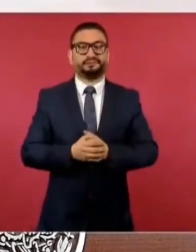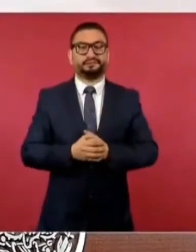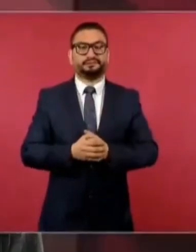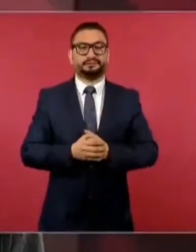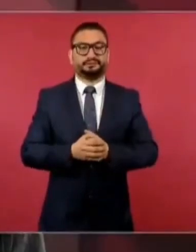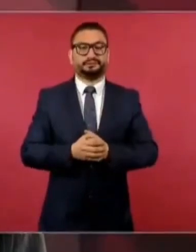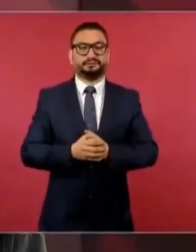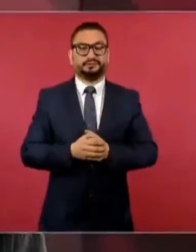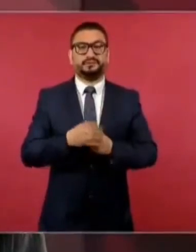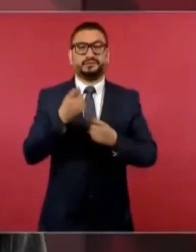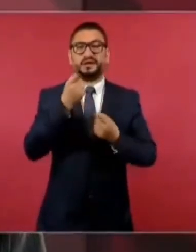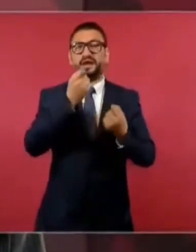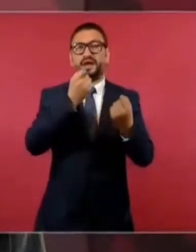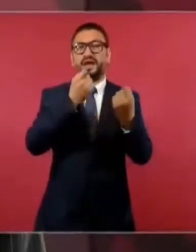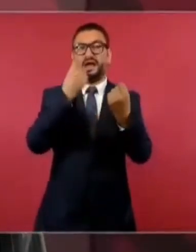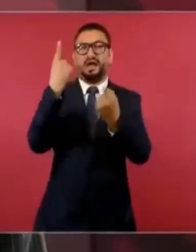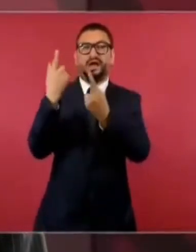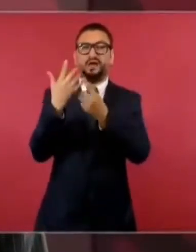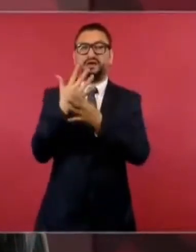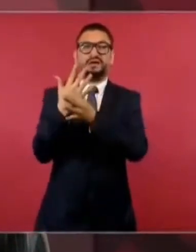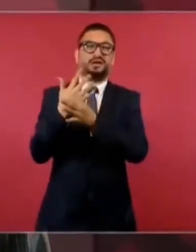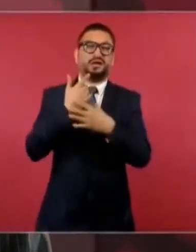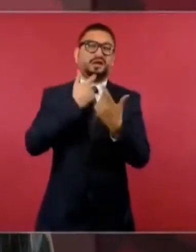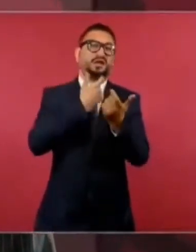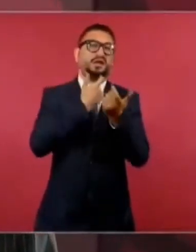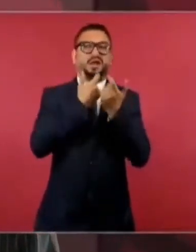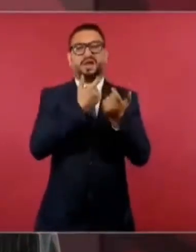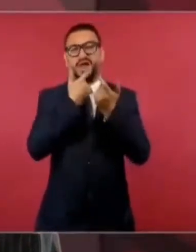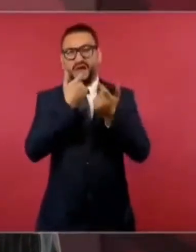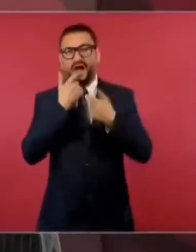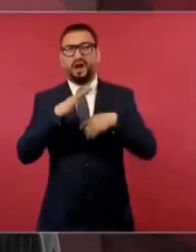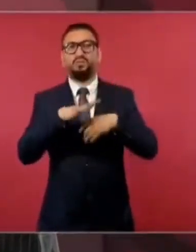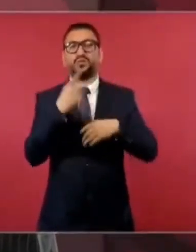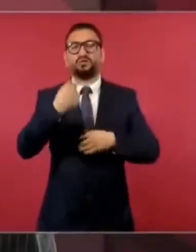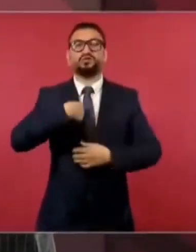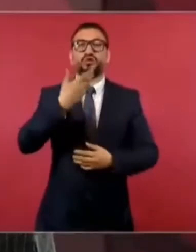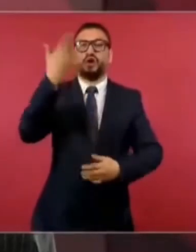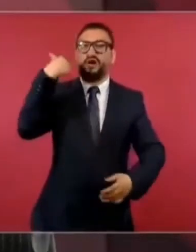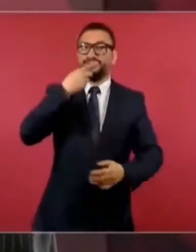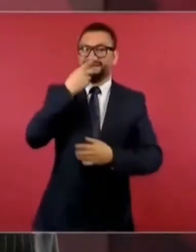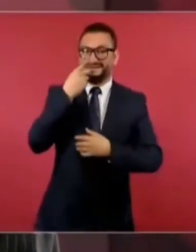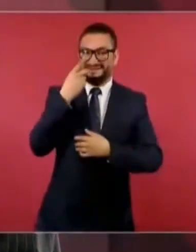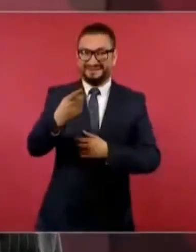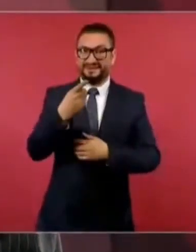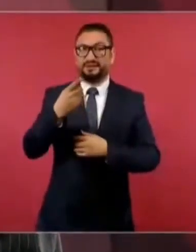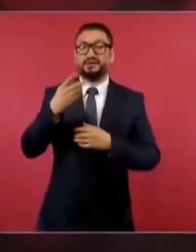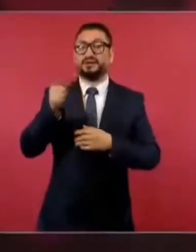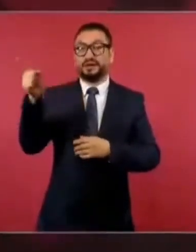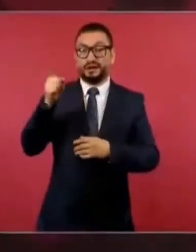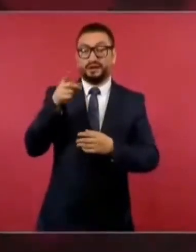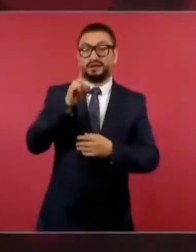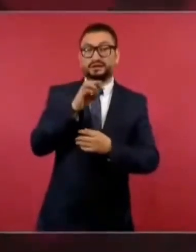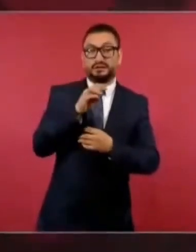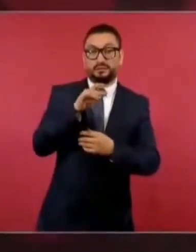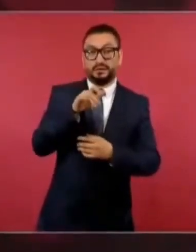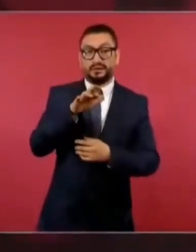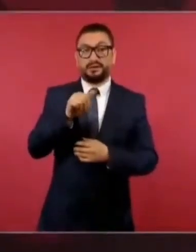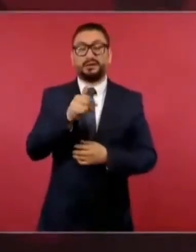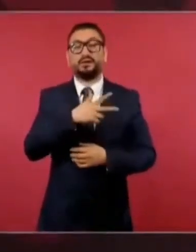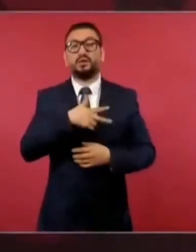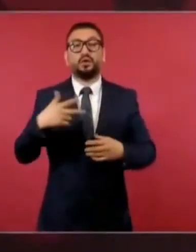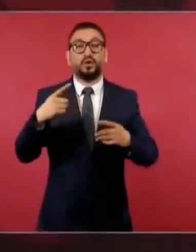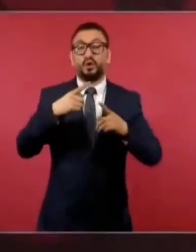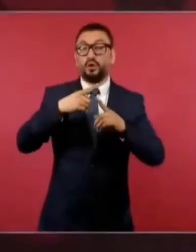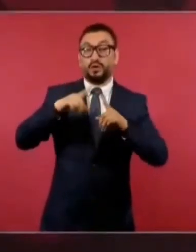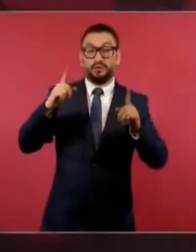Se burlaban cuando dije que iba a ser mejor que el de Dinamarca o que iba a ser como el